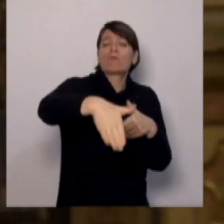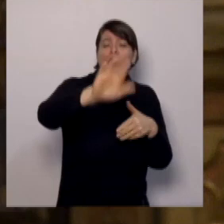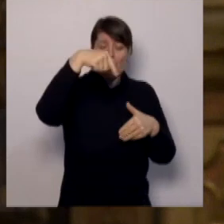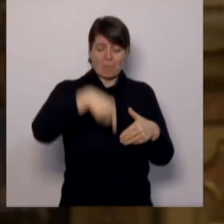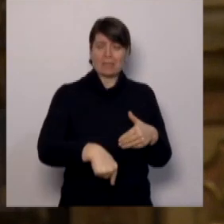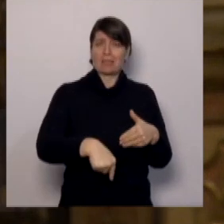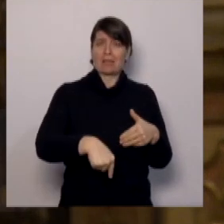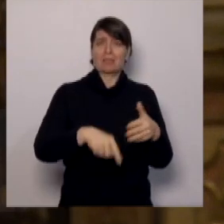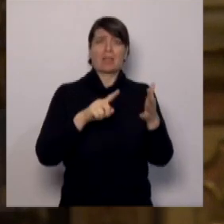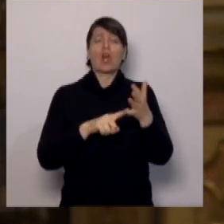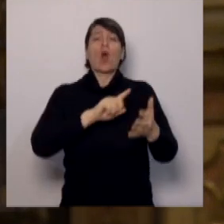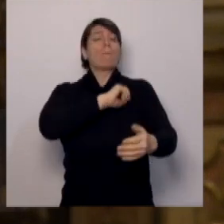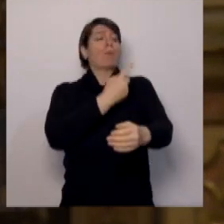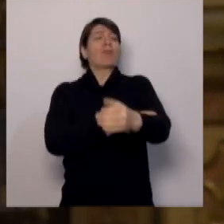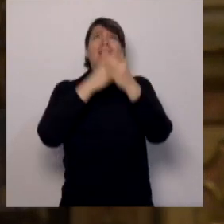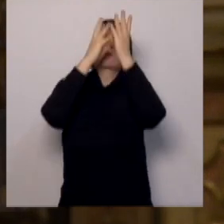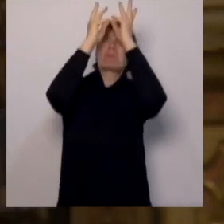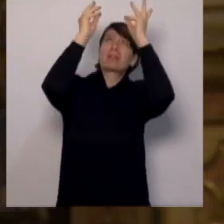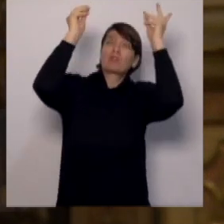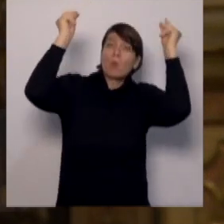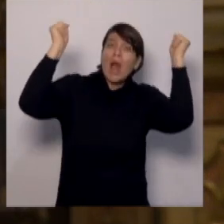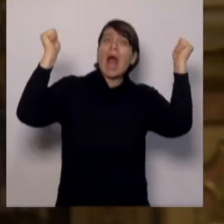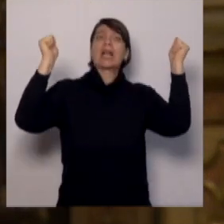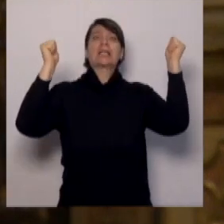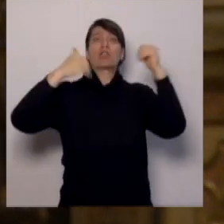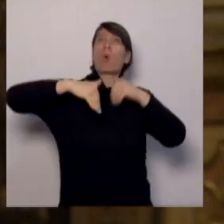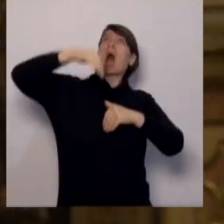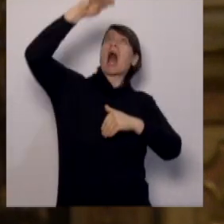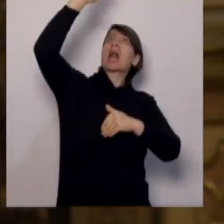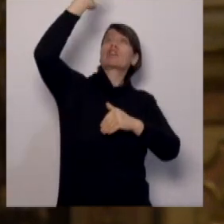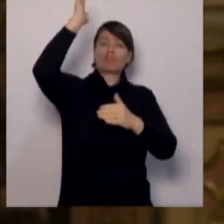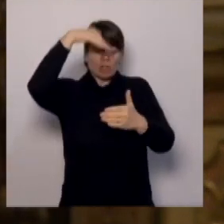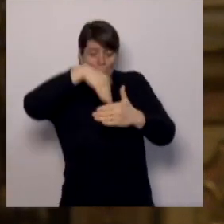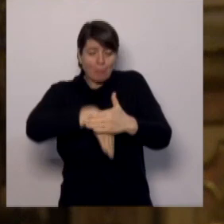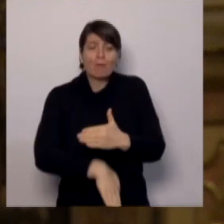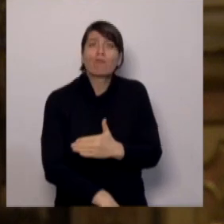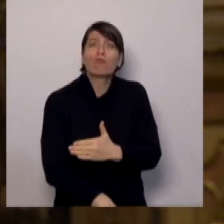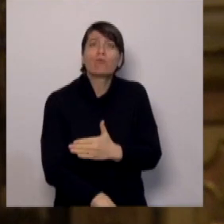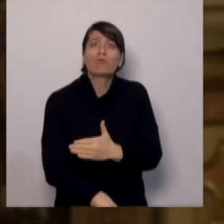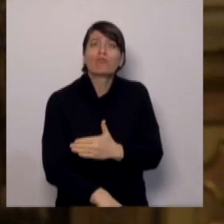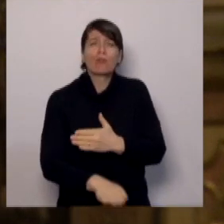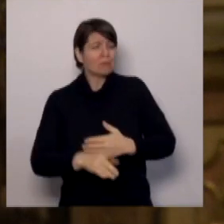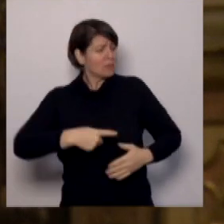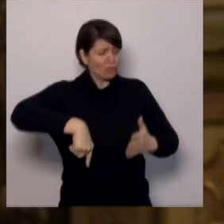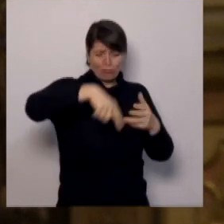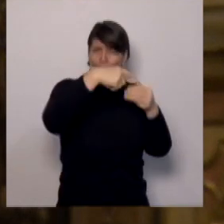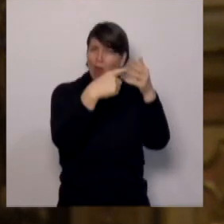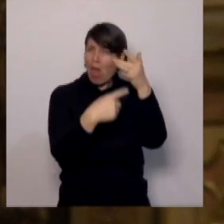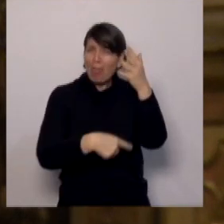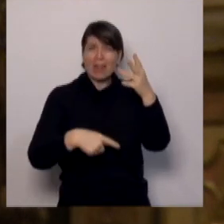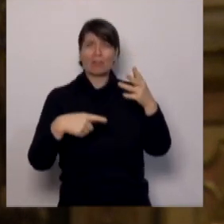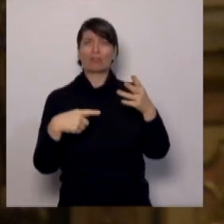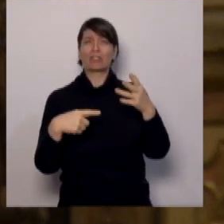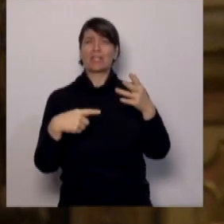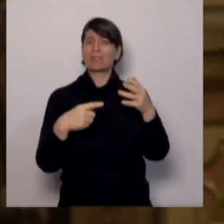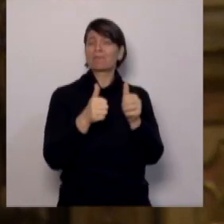presente ni lo futuro, ni los poderes espirituales, ni lo alto ni lo profundo, ni ninguna